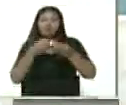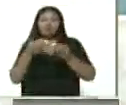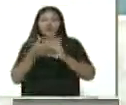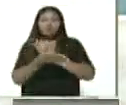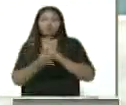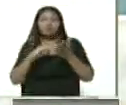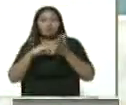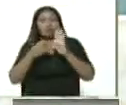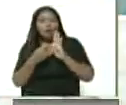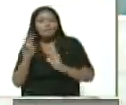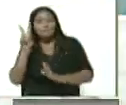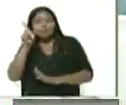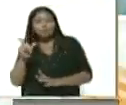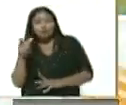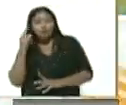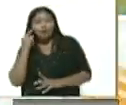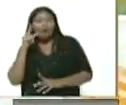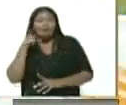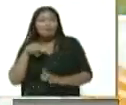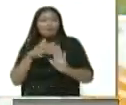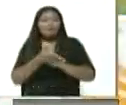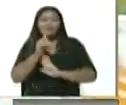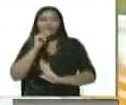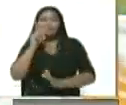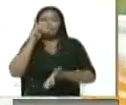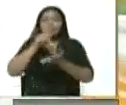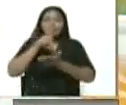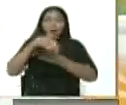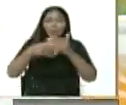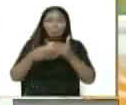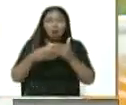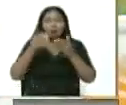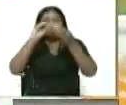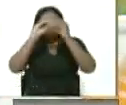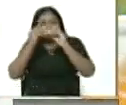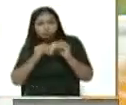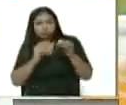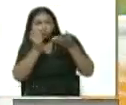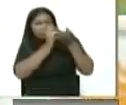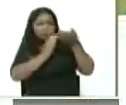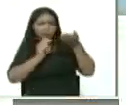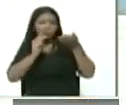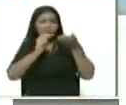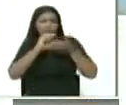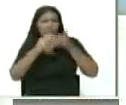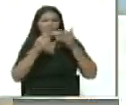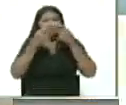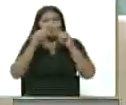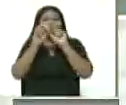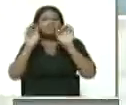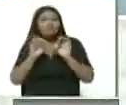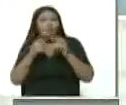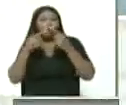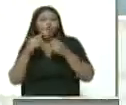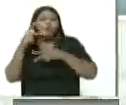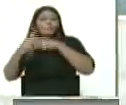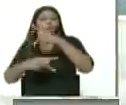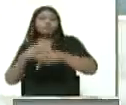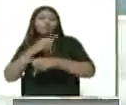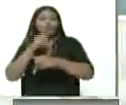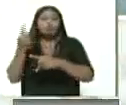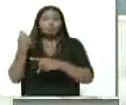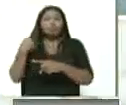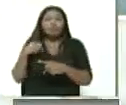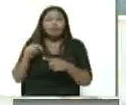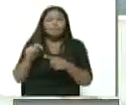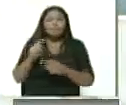tecnología venezolana o sea quienes participaron en su diseño bien a diferencia de otros donde de otro proceso donde hemos tenido